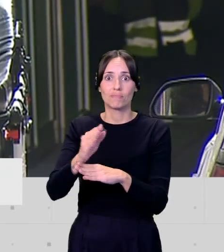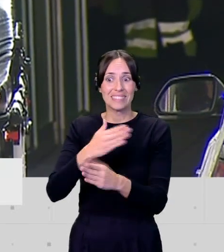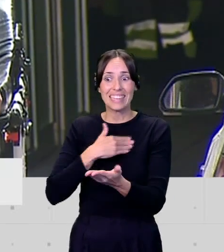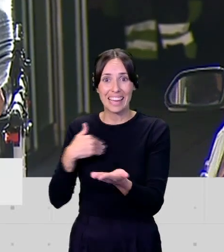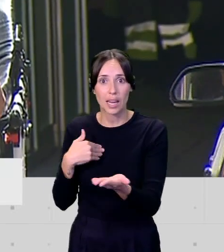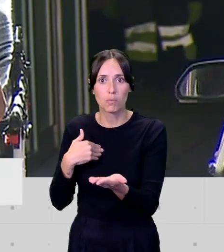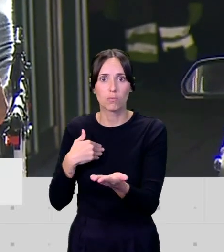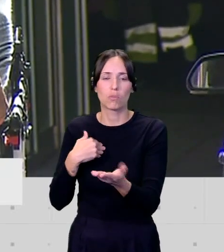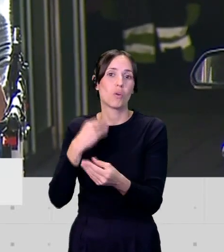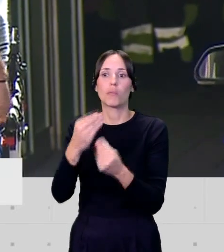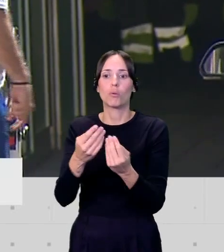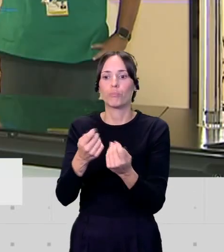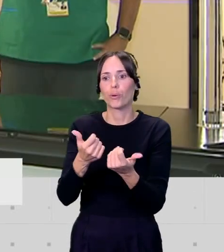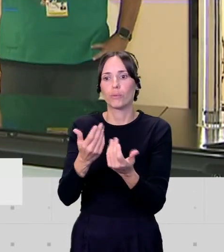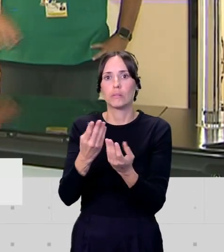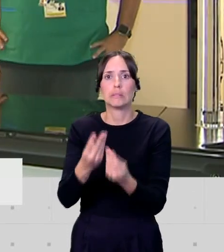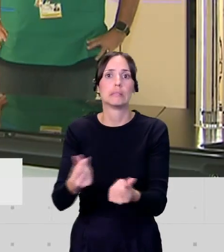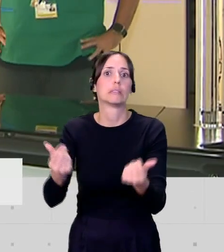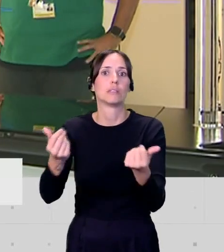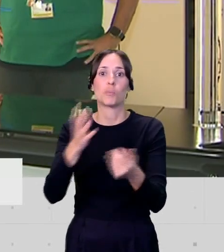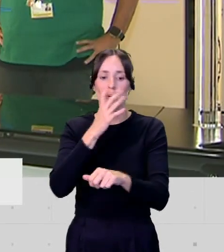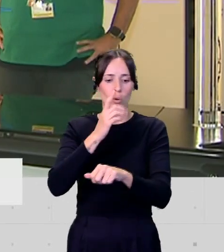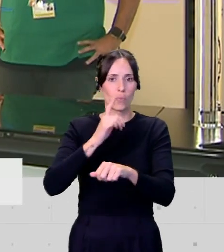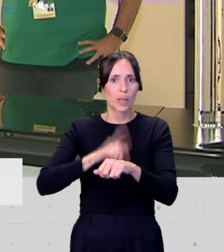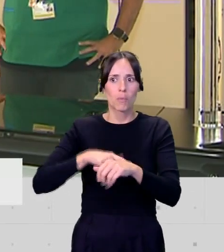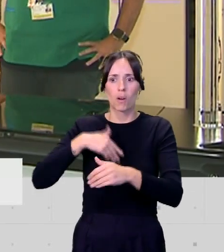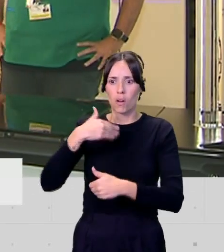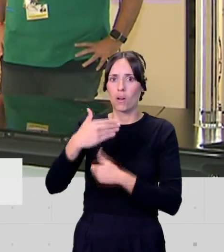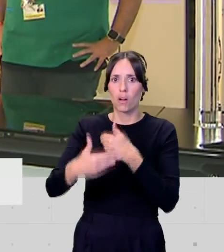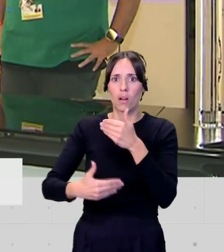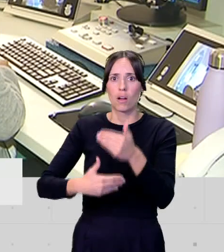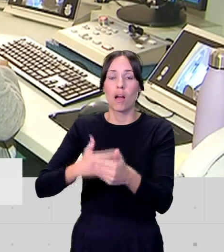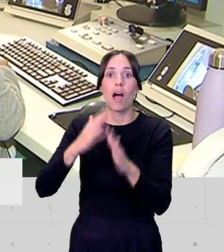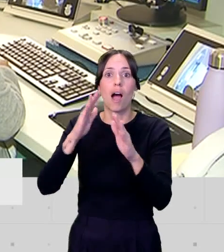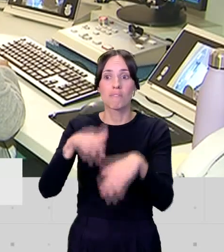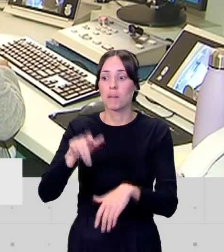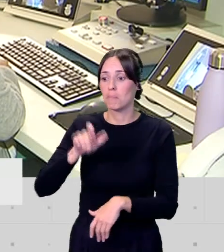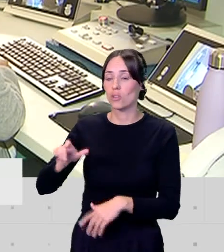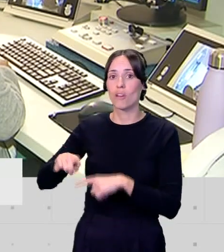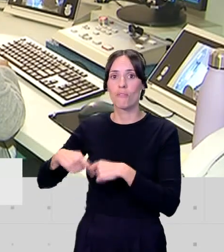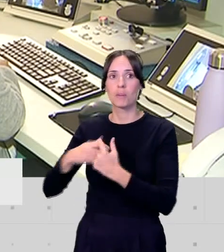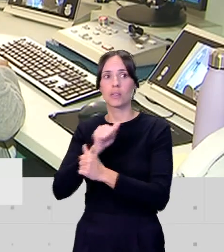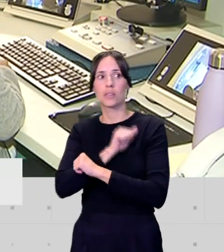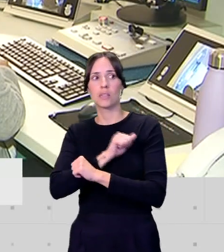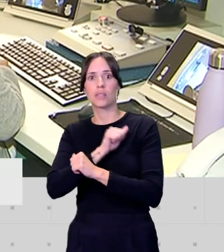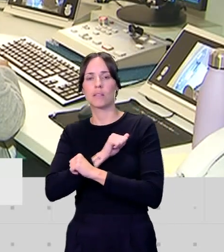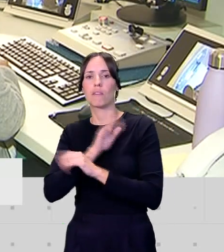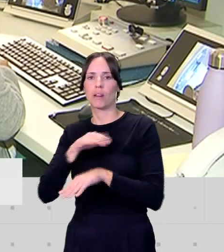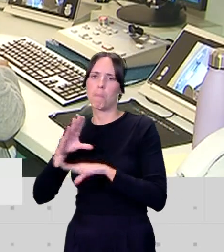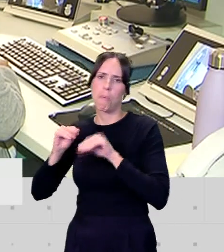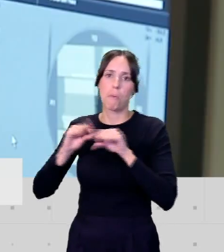lo hacemos muy superfluo, ¿vale? Vemos pasar el tiempo y ese tiempo es lo que las familiares muchas veces pues lo pagan con